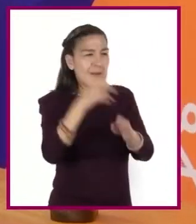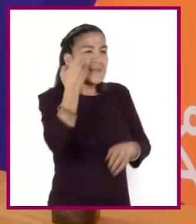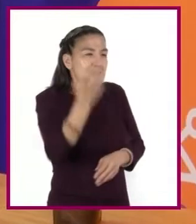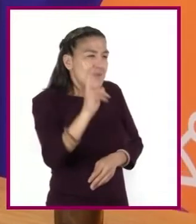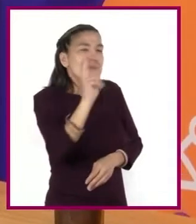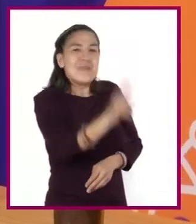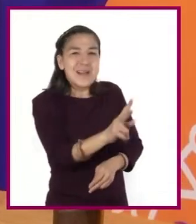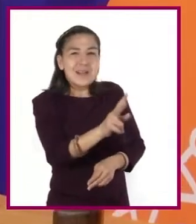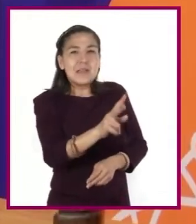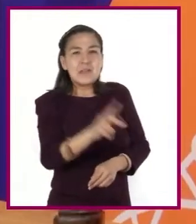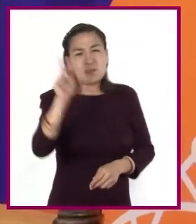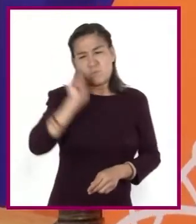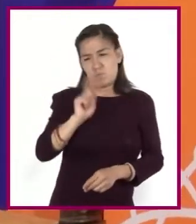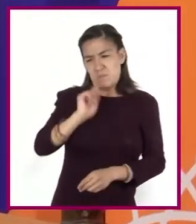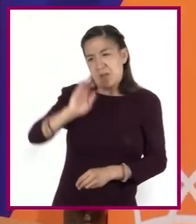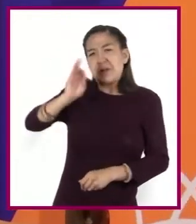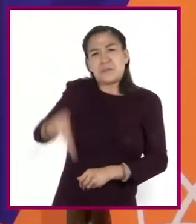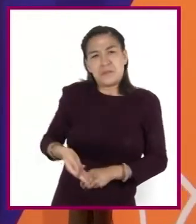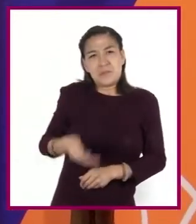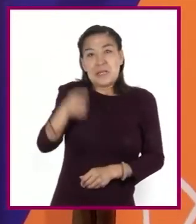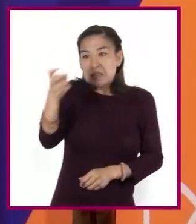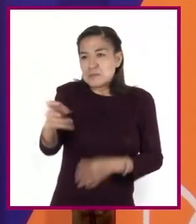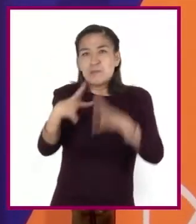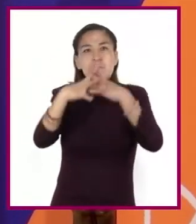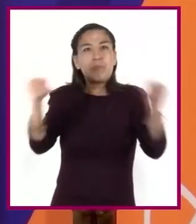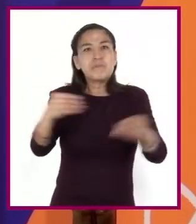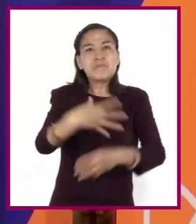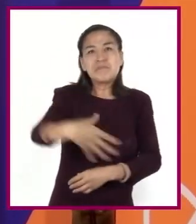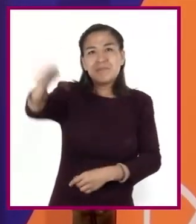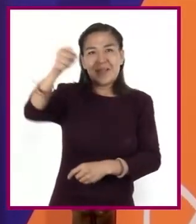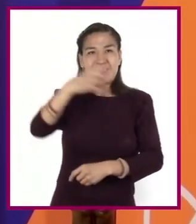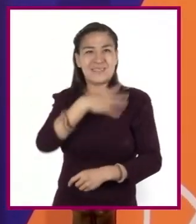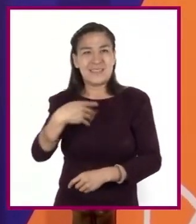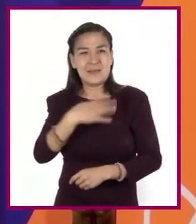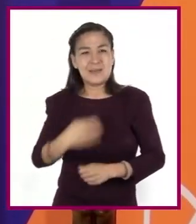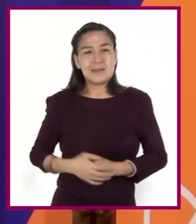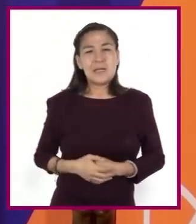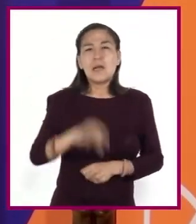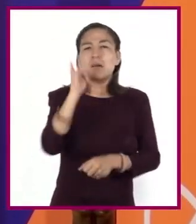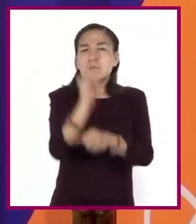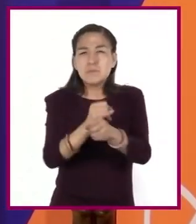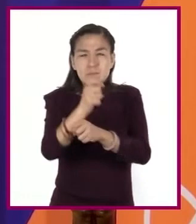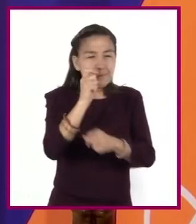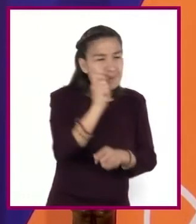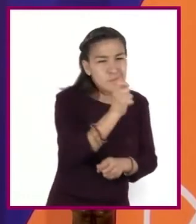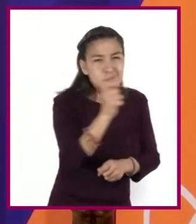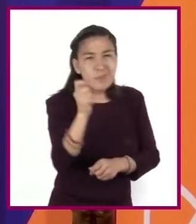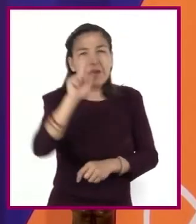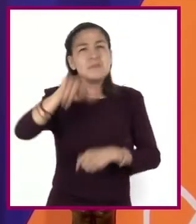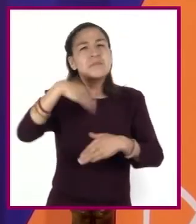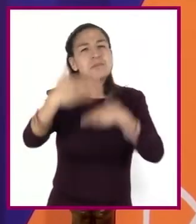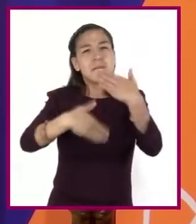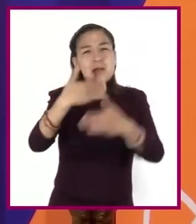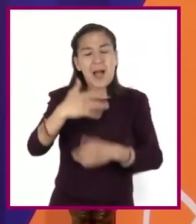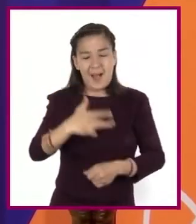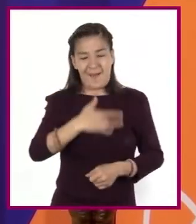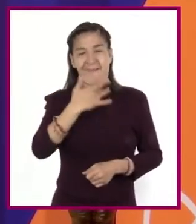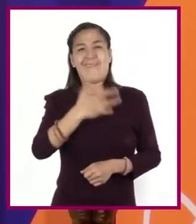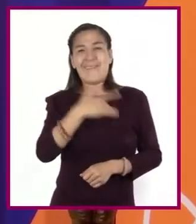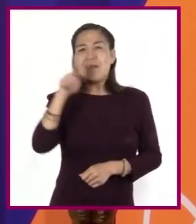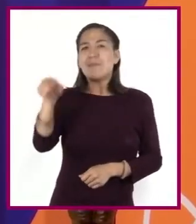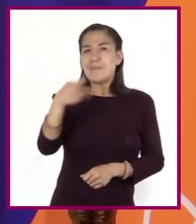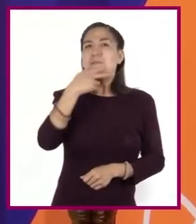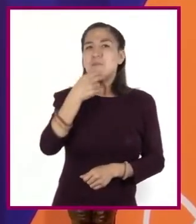algo. Ella acepta y este desaparece con su hijo. El detective, al paso del tiempo, intuirá que ese